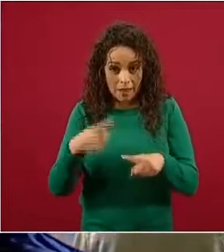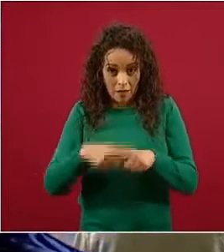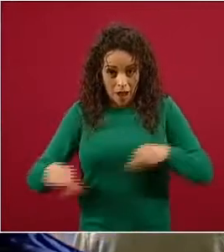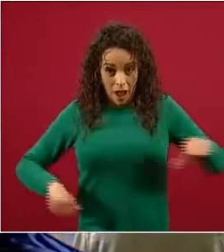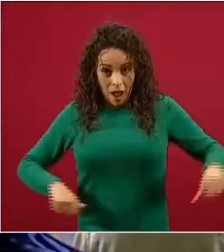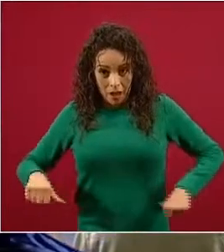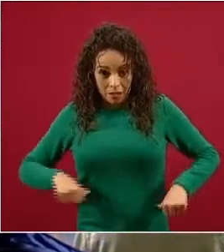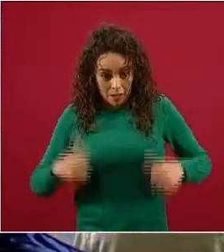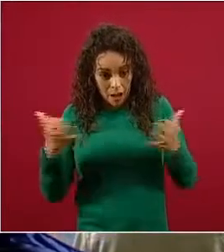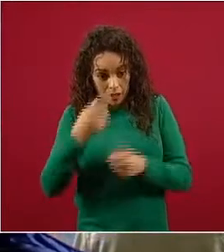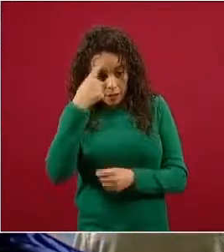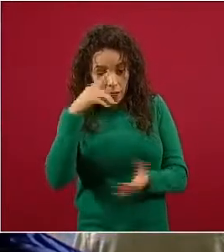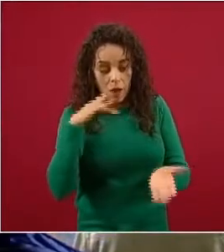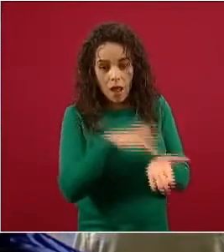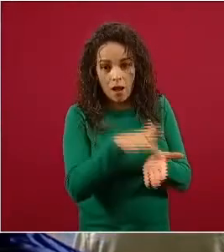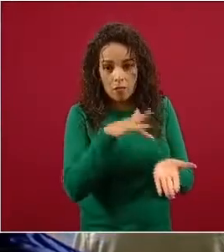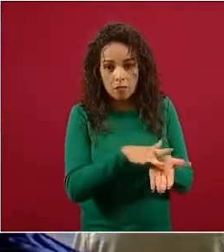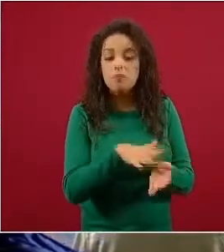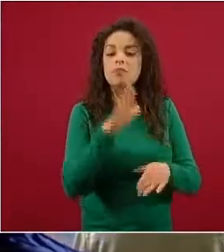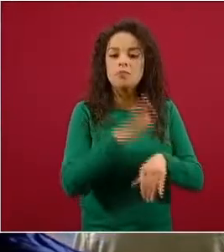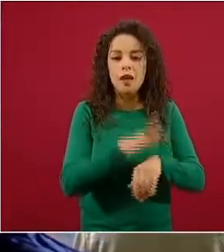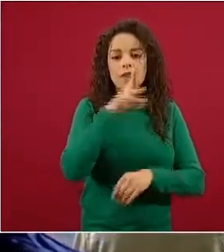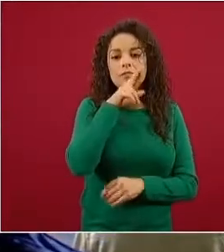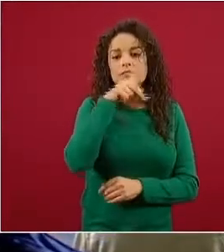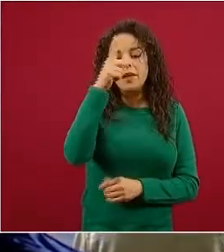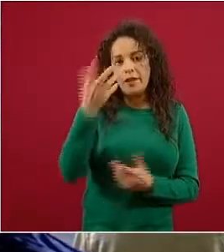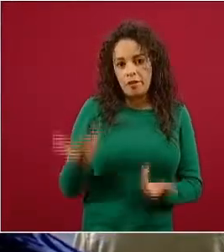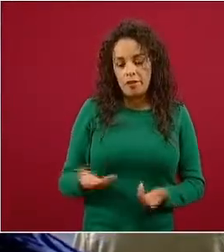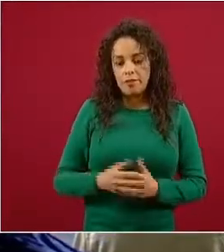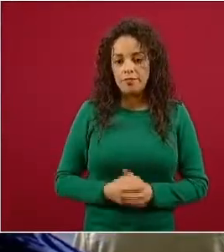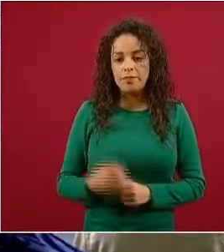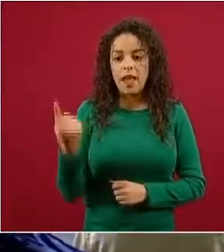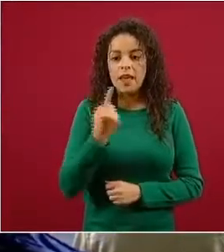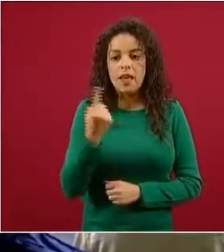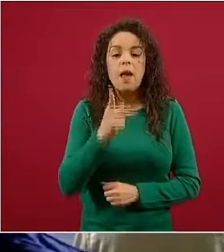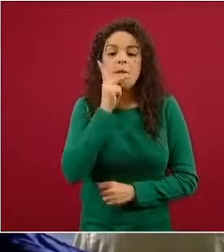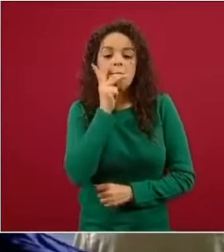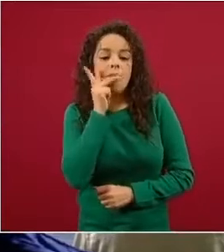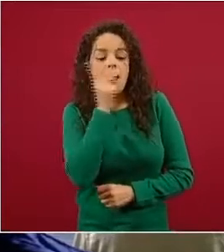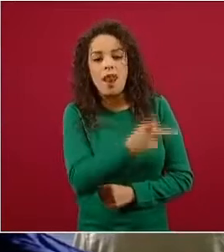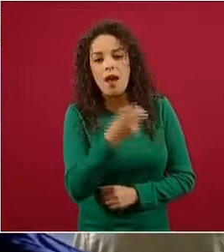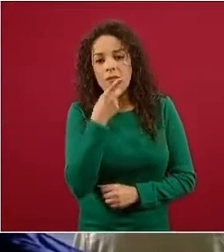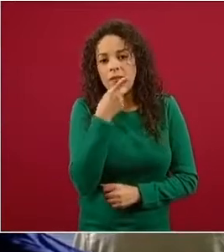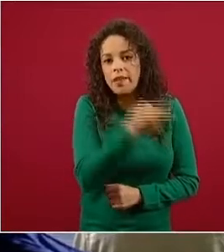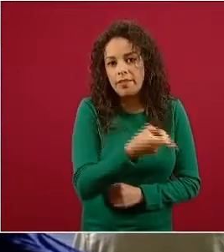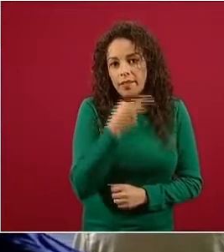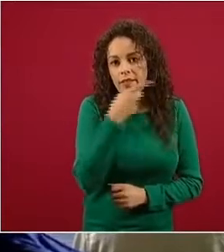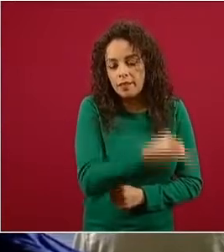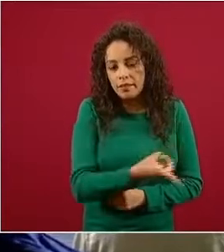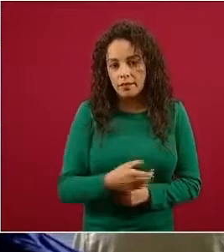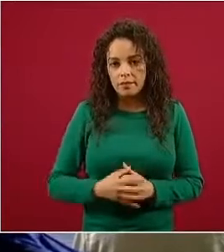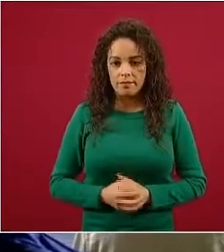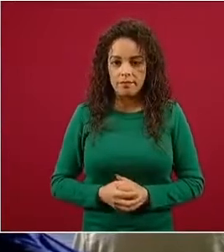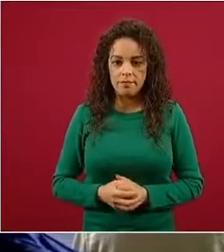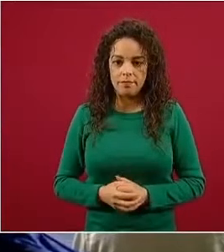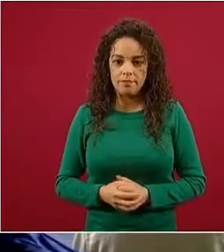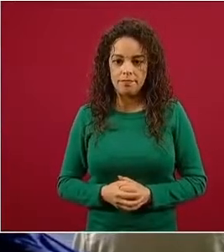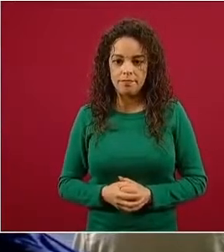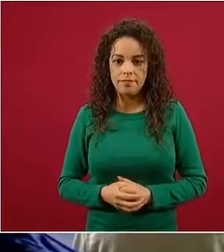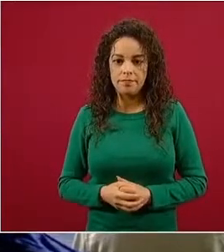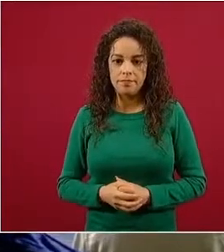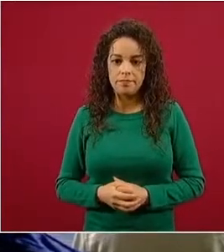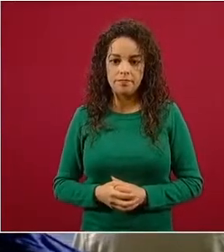ni existe la frase mágica que va a aliviar el dolor de una persona en duelo. Eso es importante. Sin